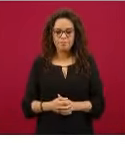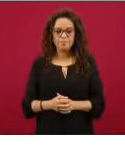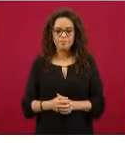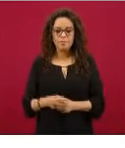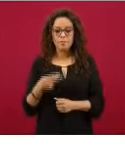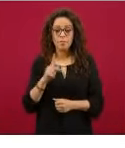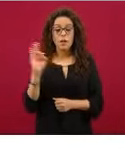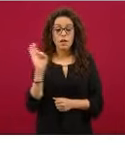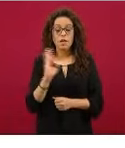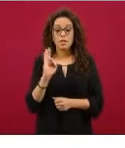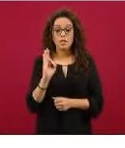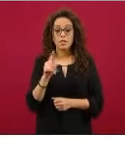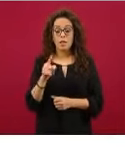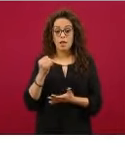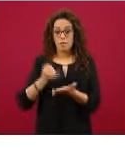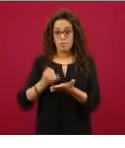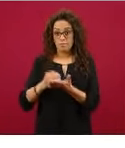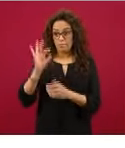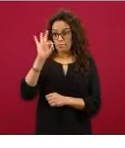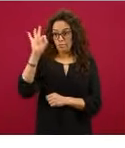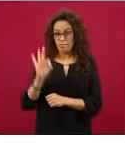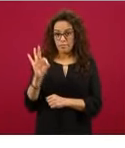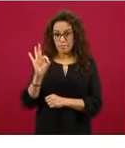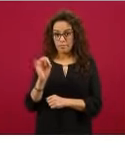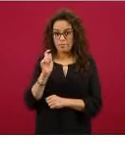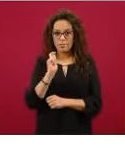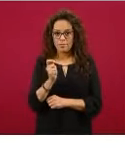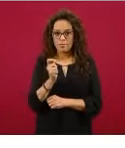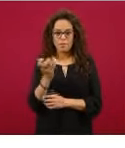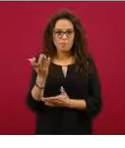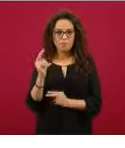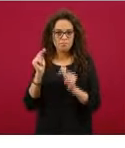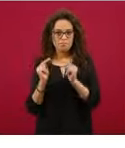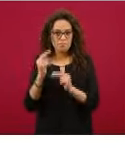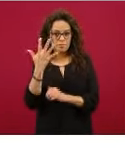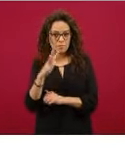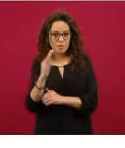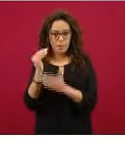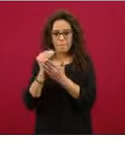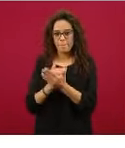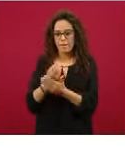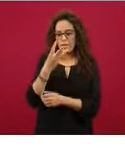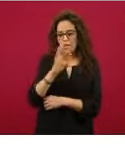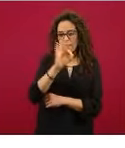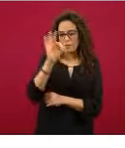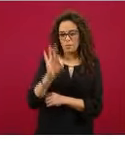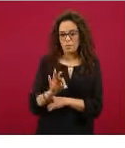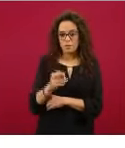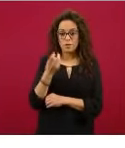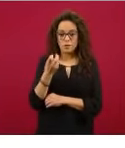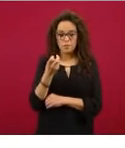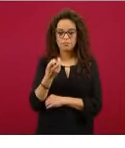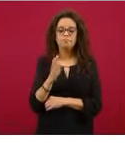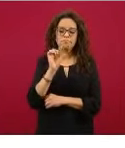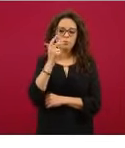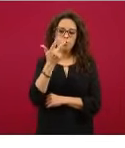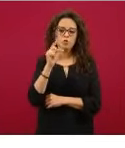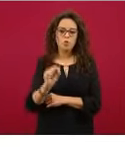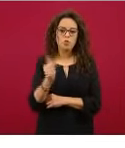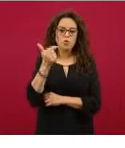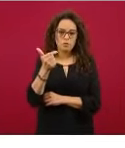si la tasa fuera de un nivel de 10, es reducirle el 13% a ese 10 y quedaría en